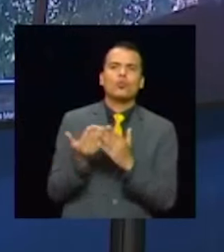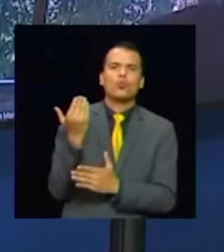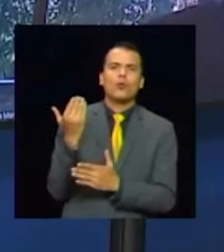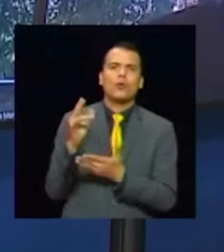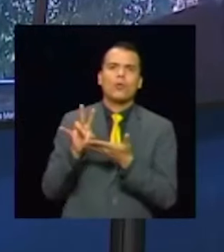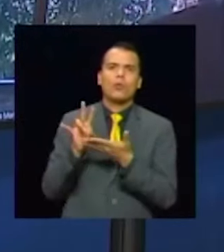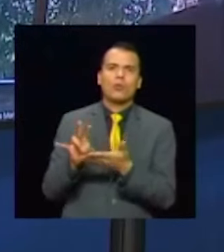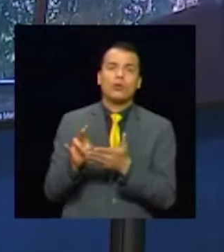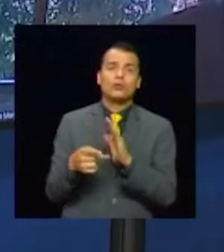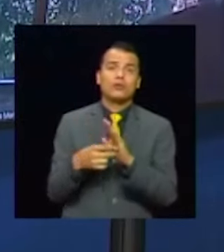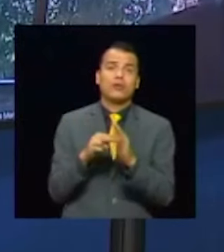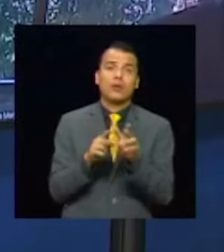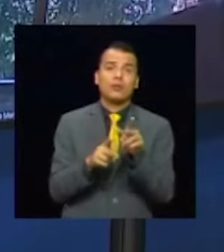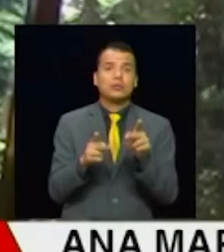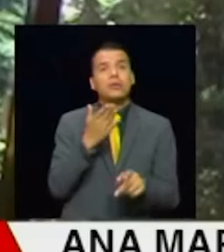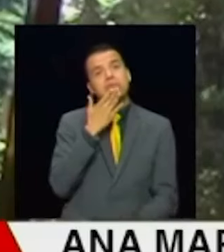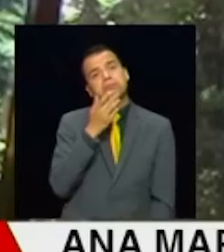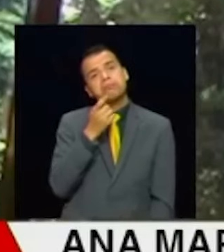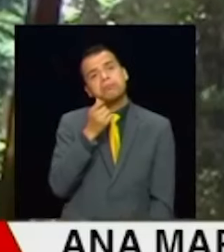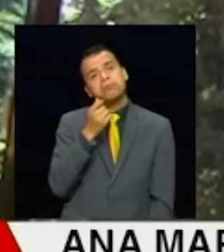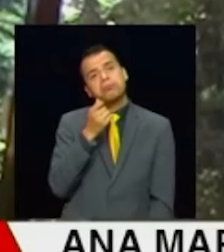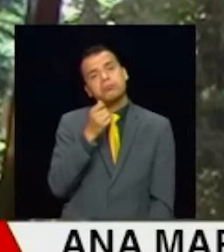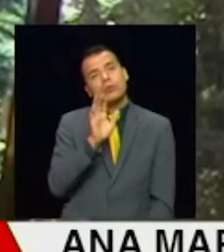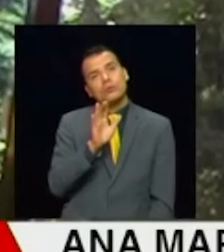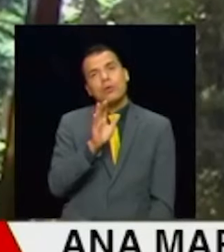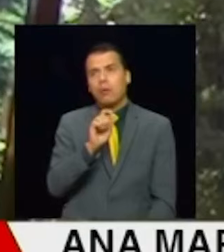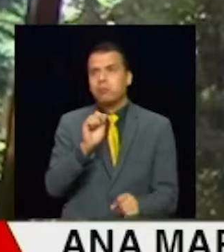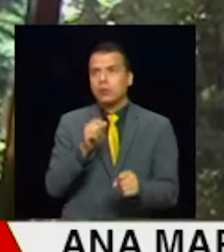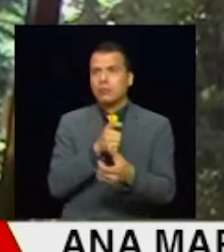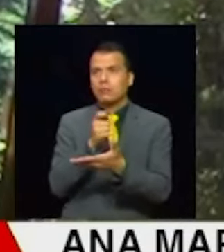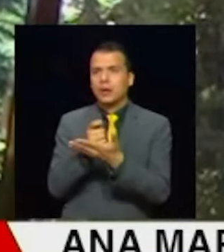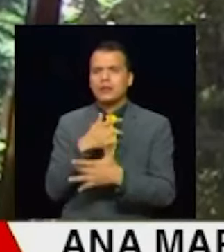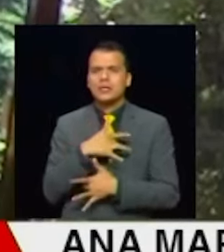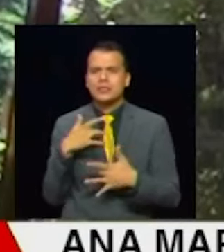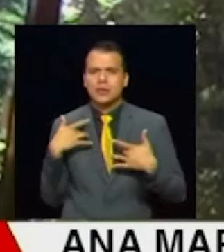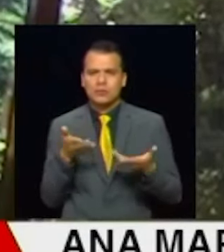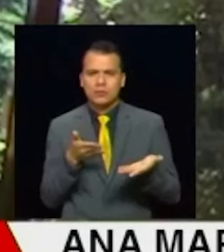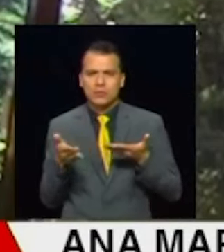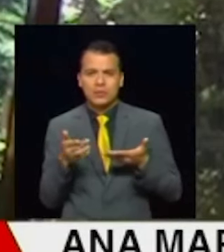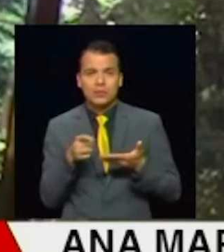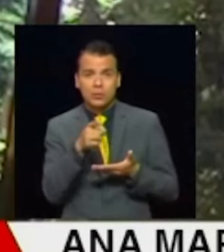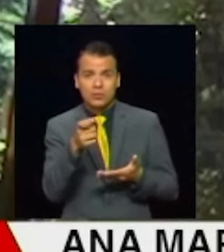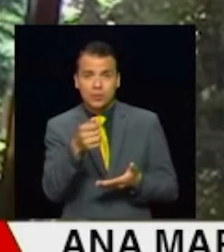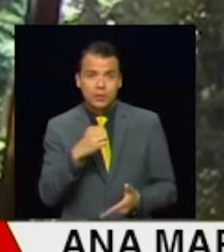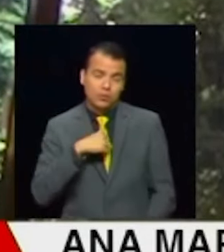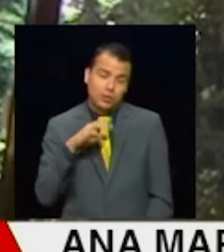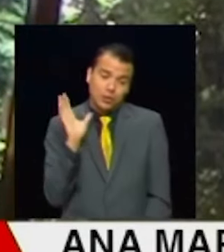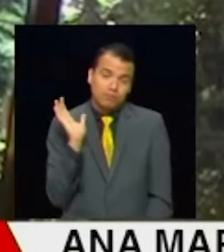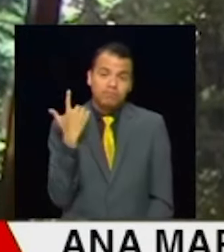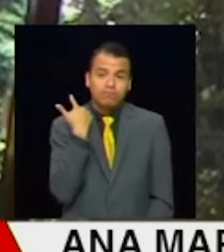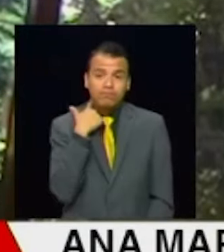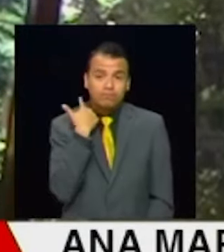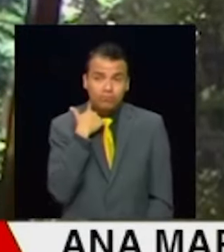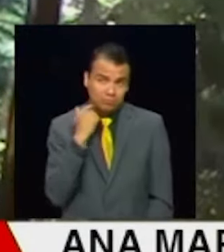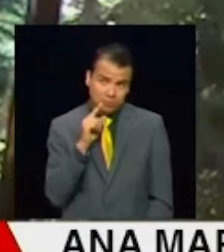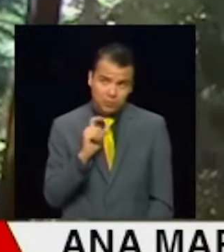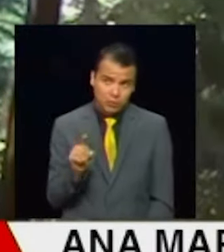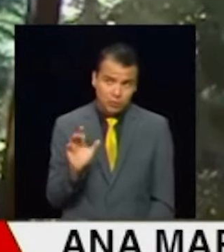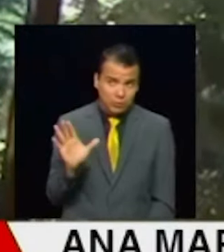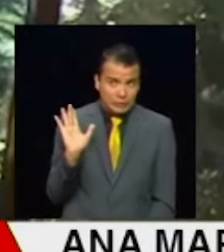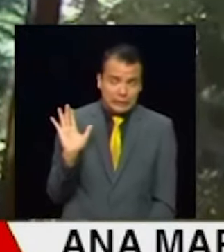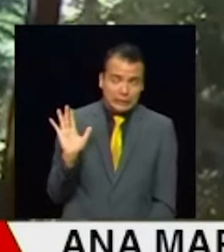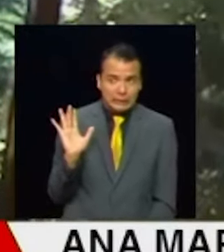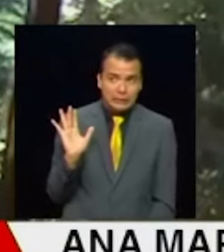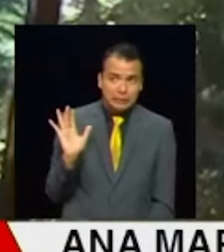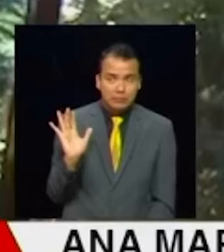pueda pagarla y quien no la va a tener? La intención de cambiar un modelo para mejorar el acceso, para acceder a las